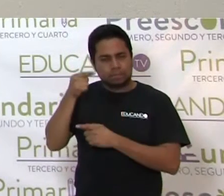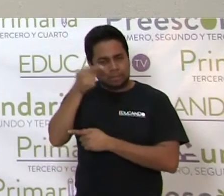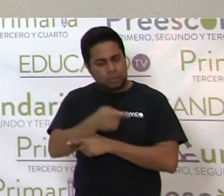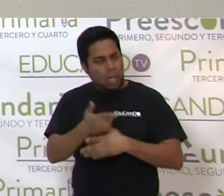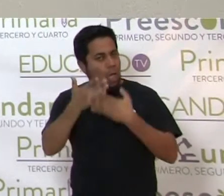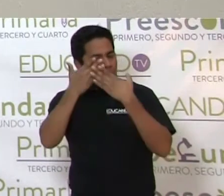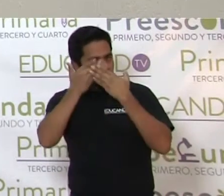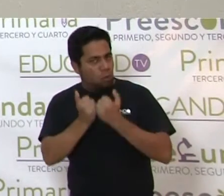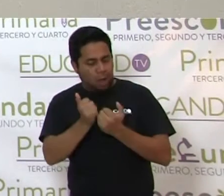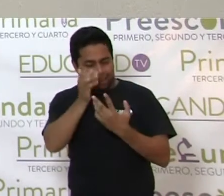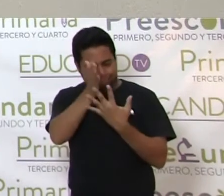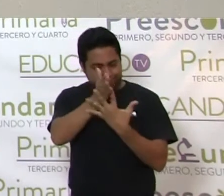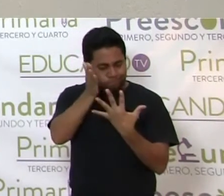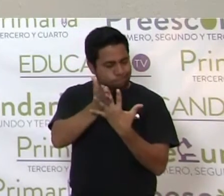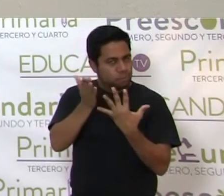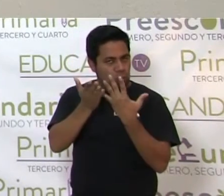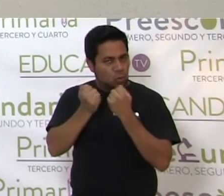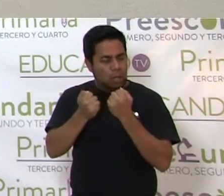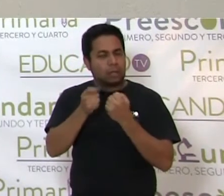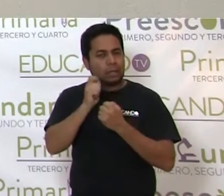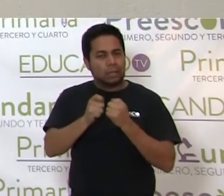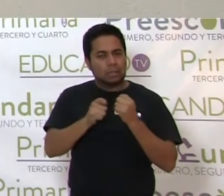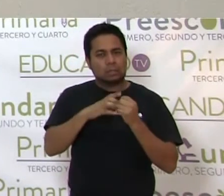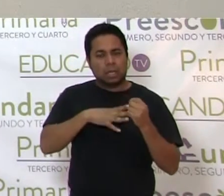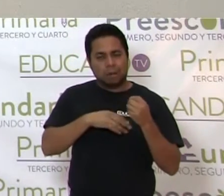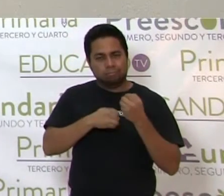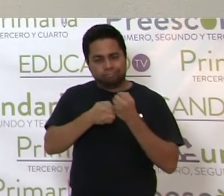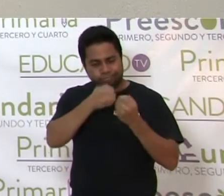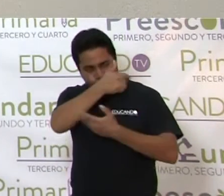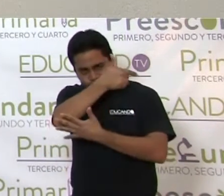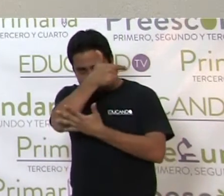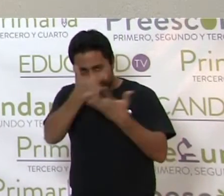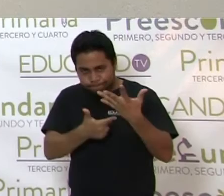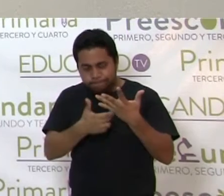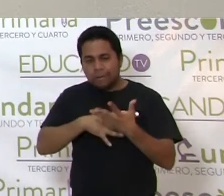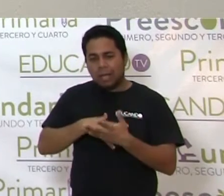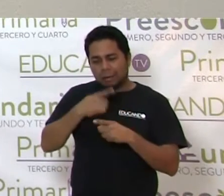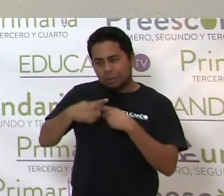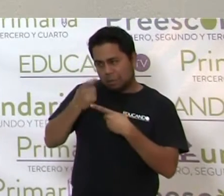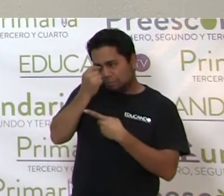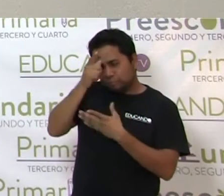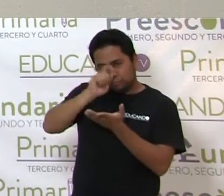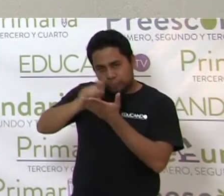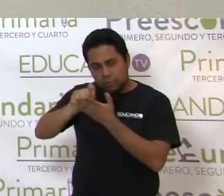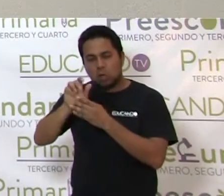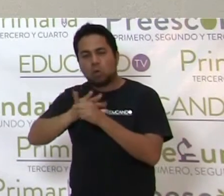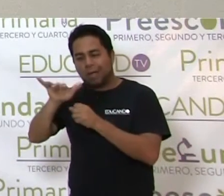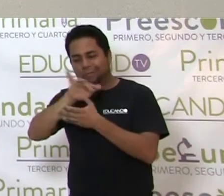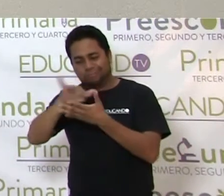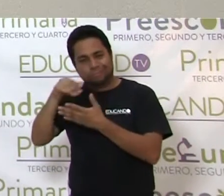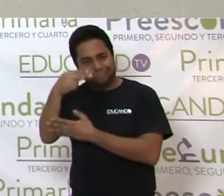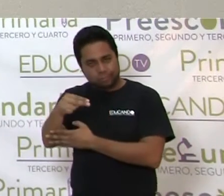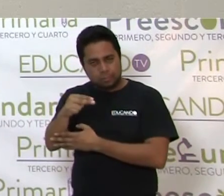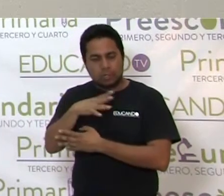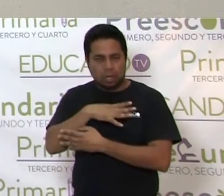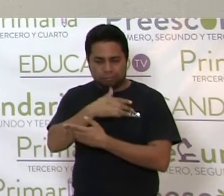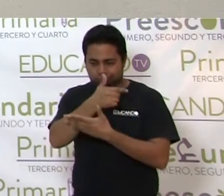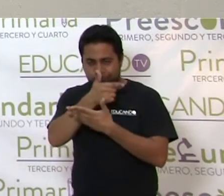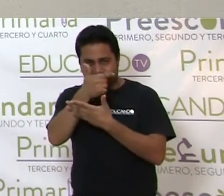ni capítulos ni apartados, sino que están listados nada más los autores y los textos.